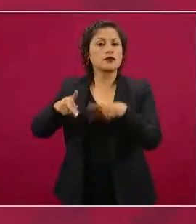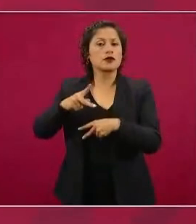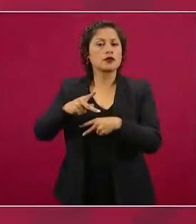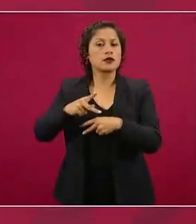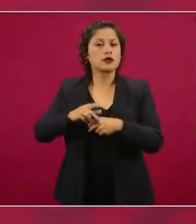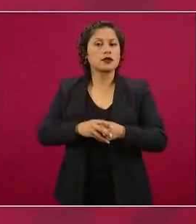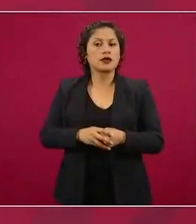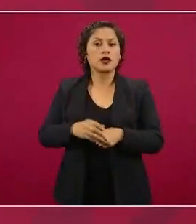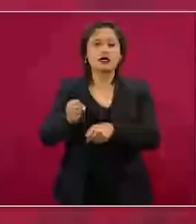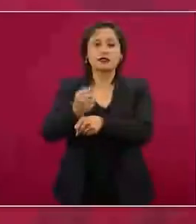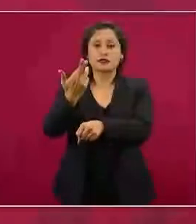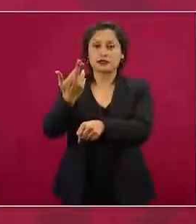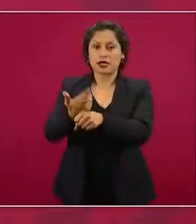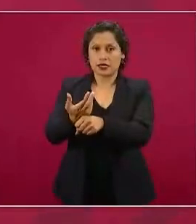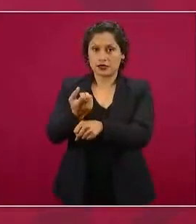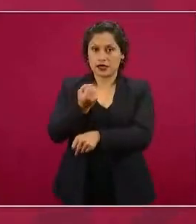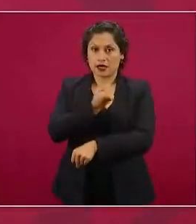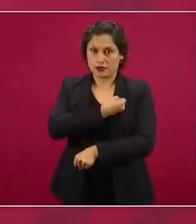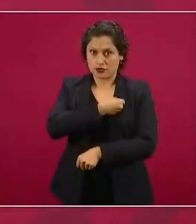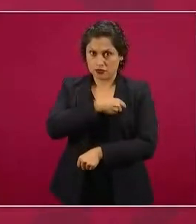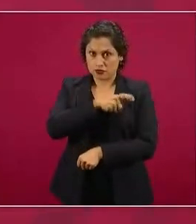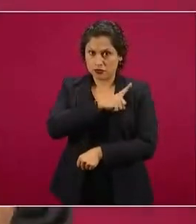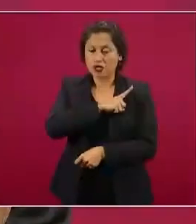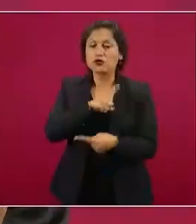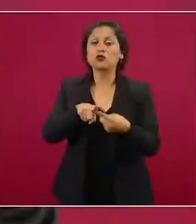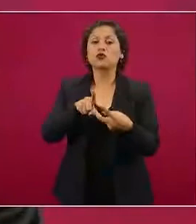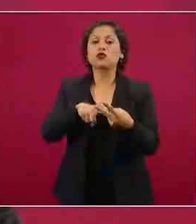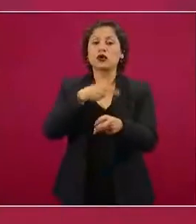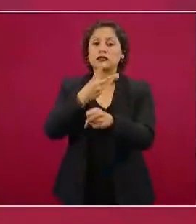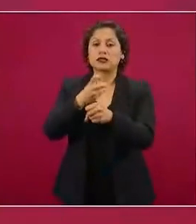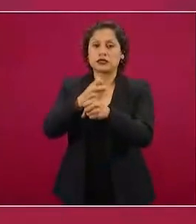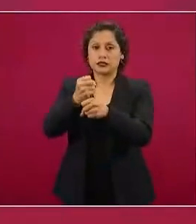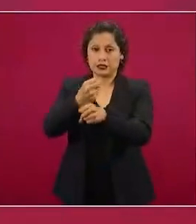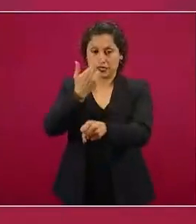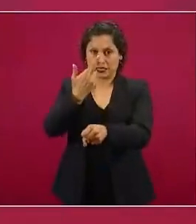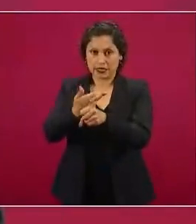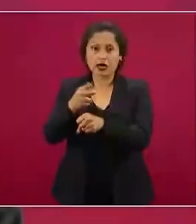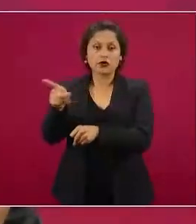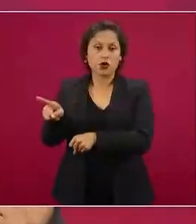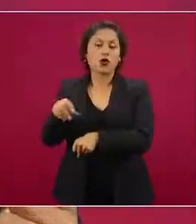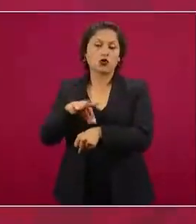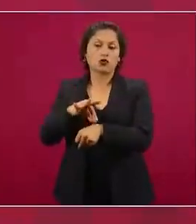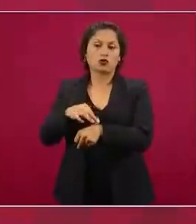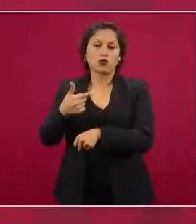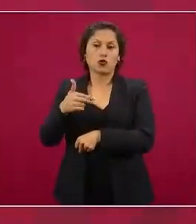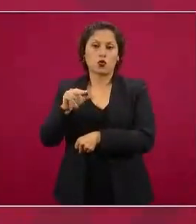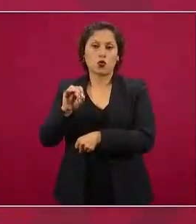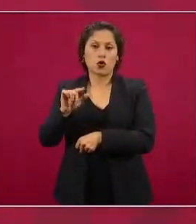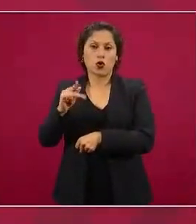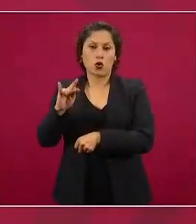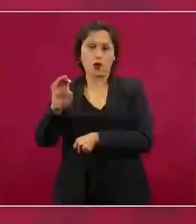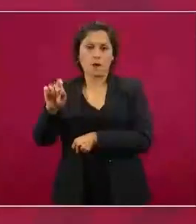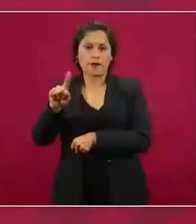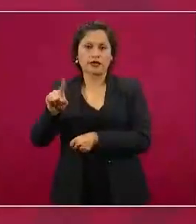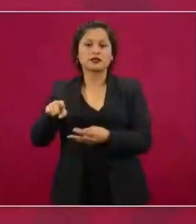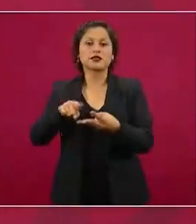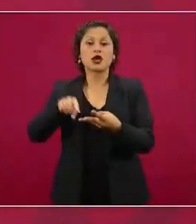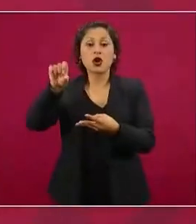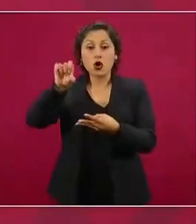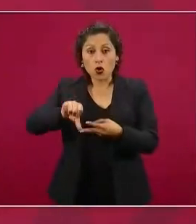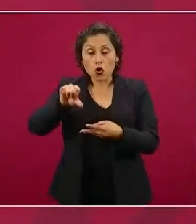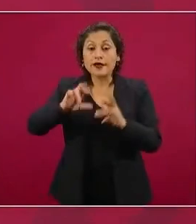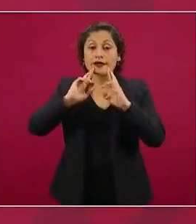el secretario de Salud, el subsecretario Hugo López-Gatell, estuvo el del INSABI, en la reunión de hoy a las